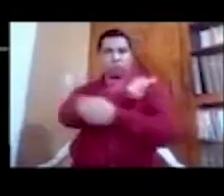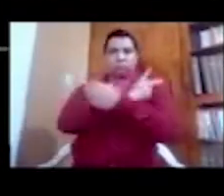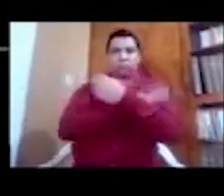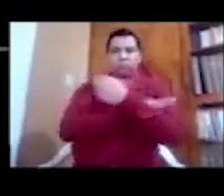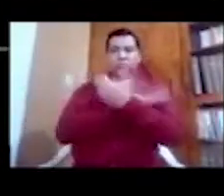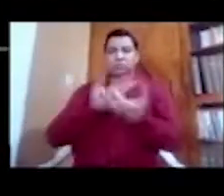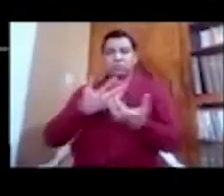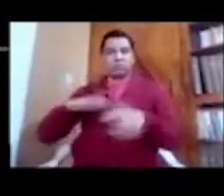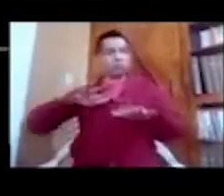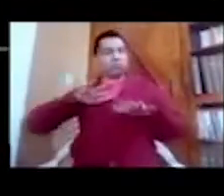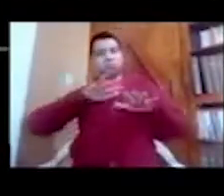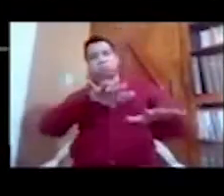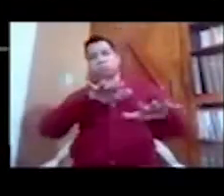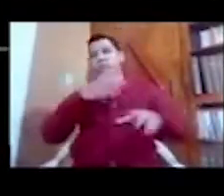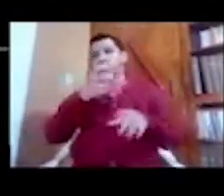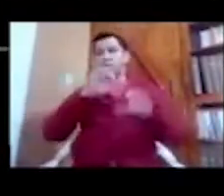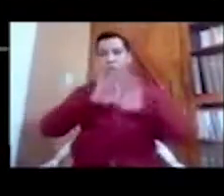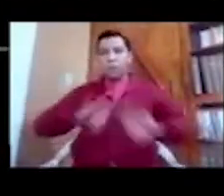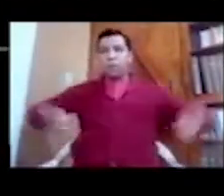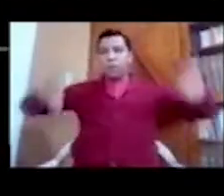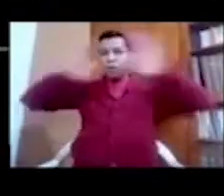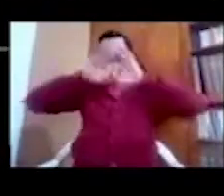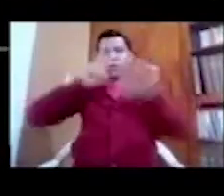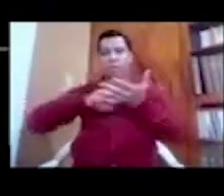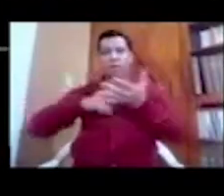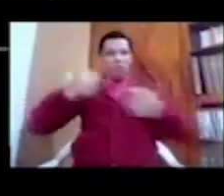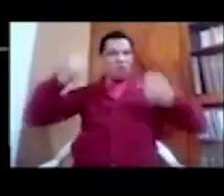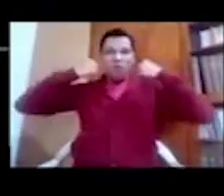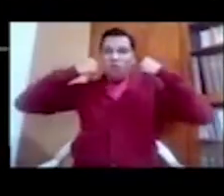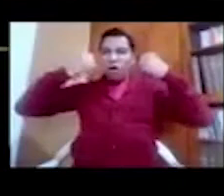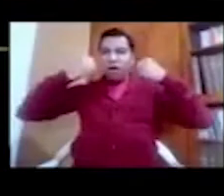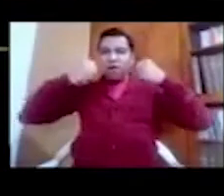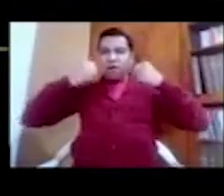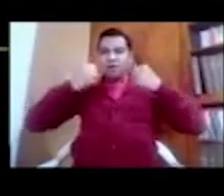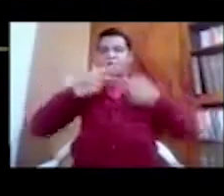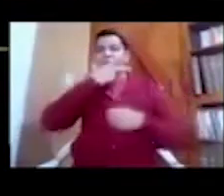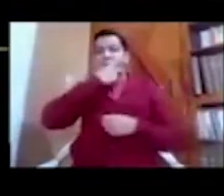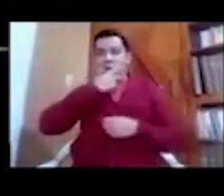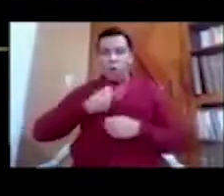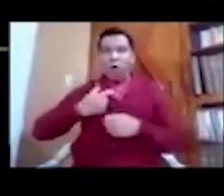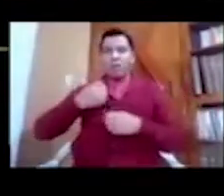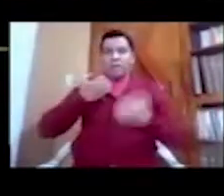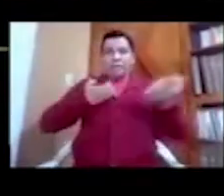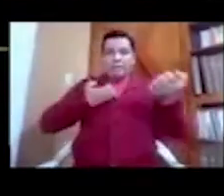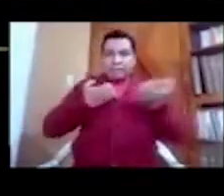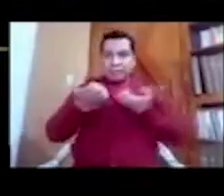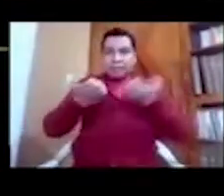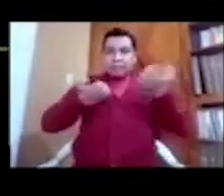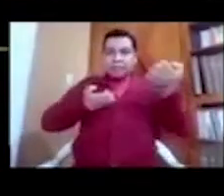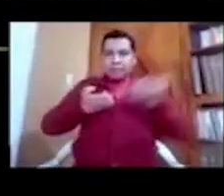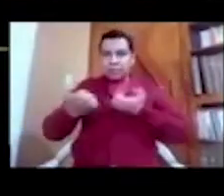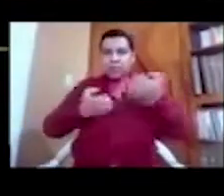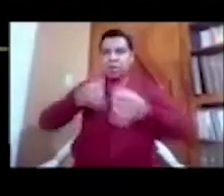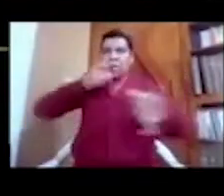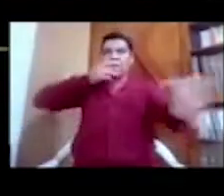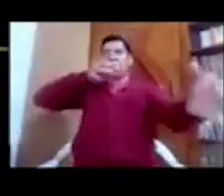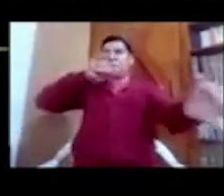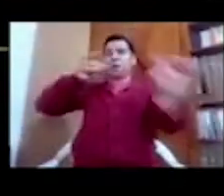tenga que ver, digamos, con fuerza, con el ejercicio del poder